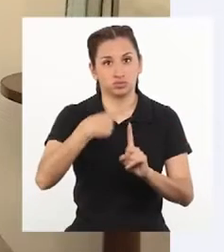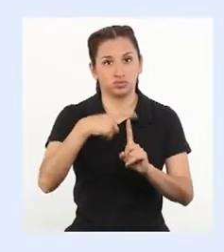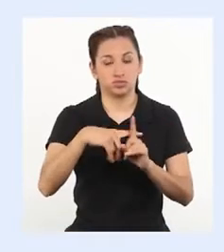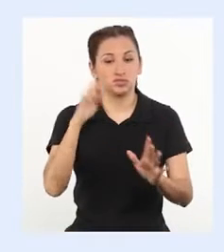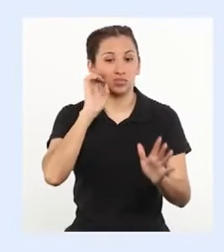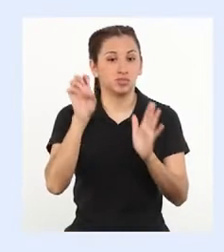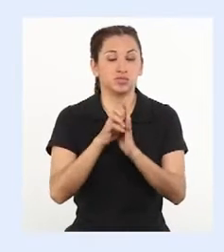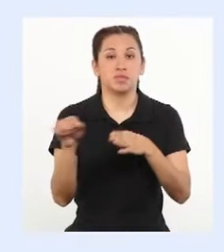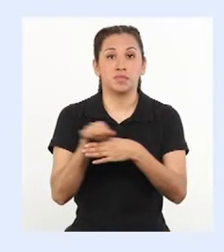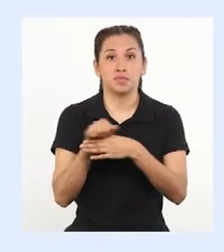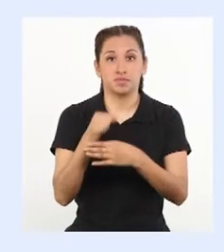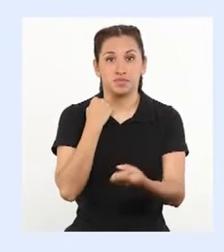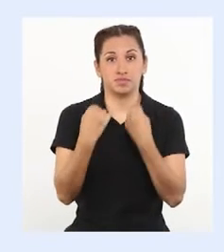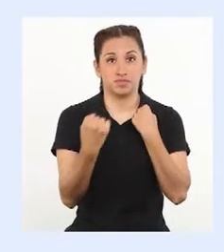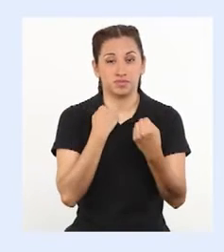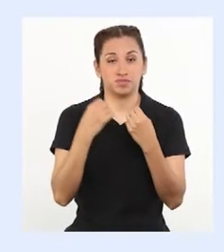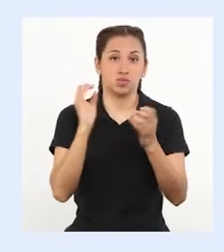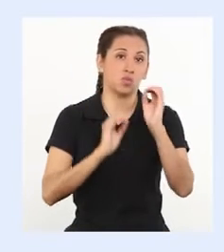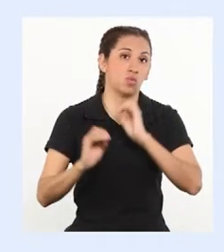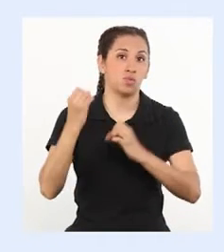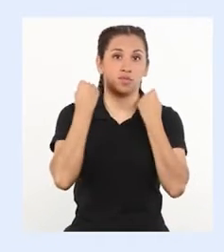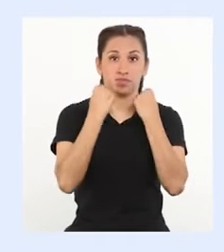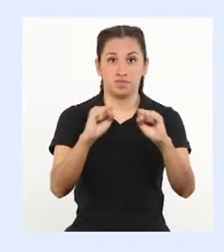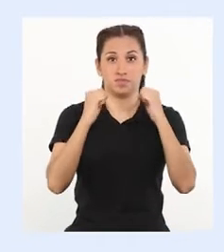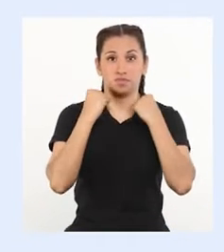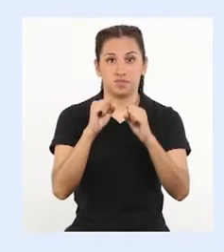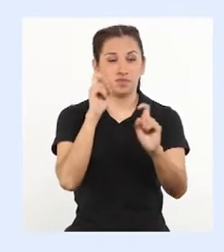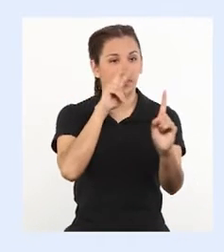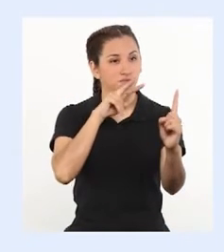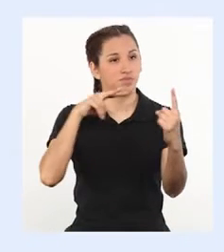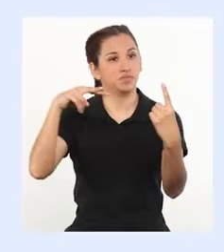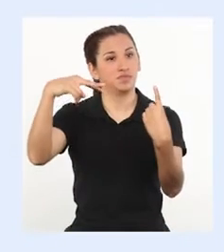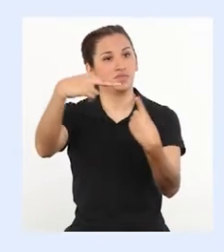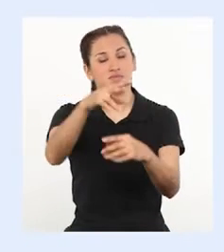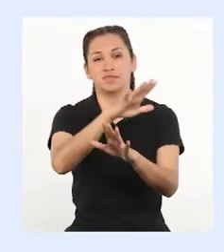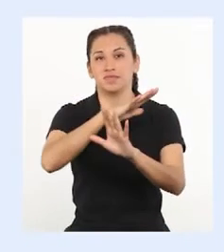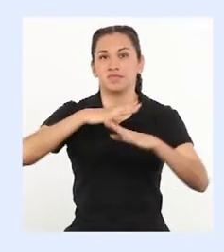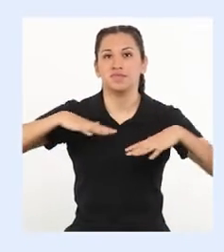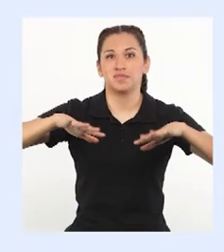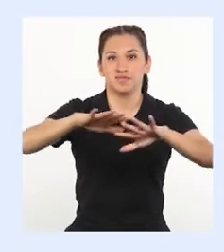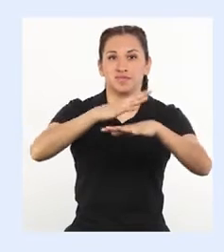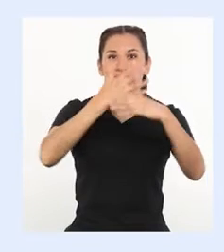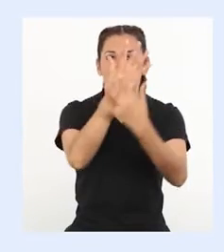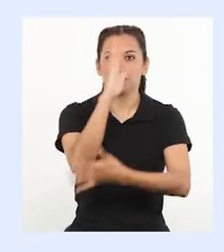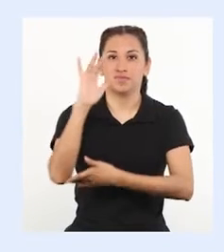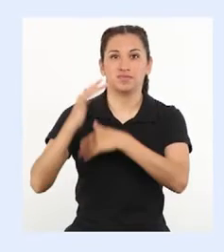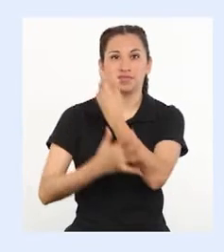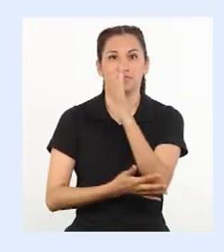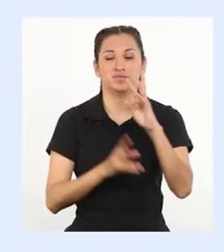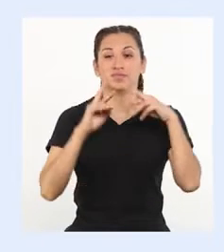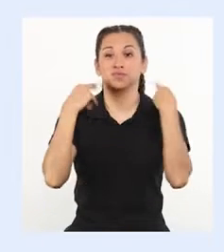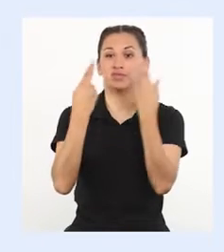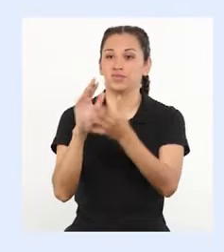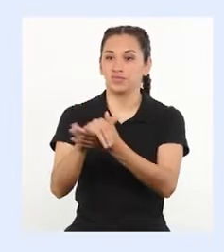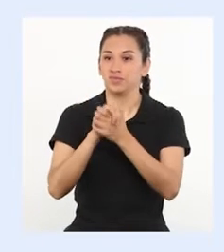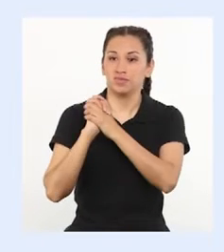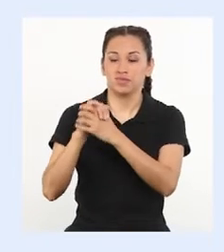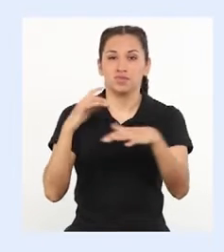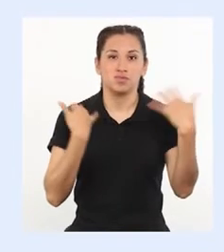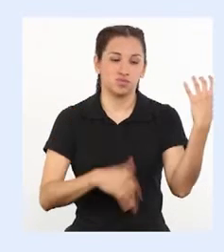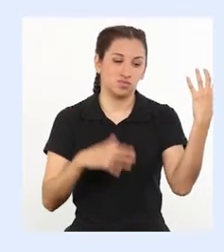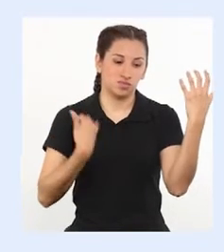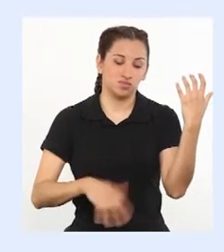Por ejemplo, practicar ejercicios o deportes, admirar la naturaleza, reunirse con las amistades,